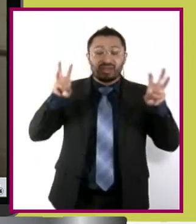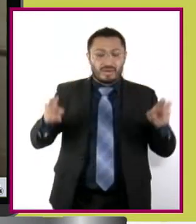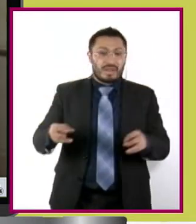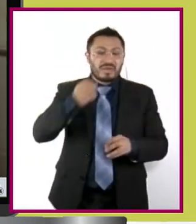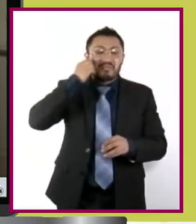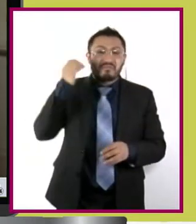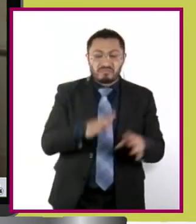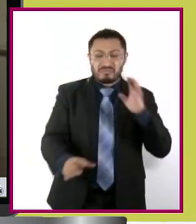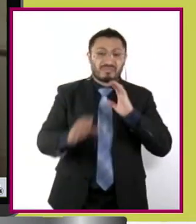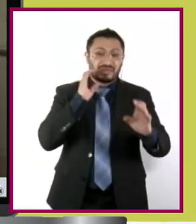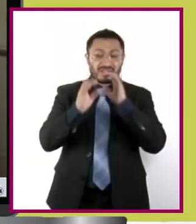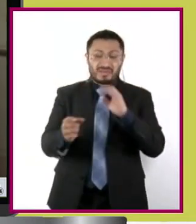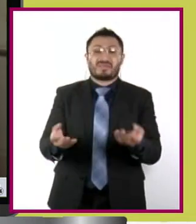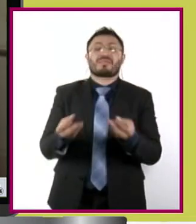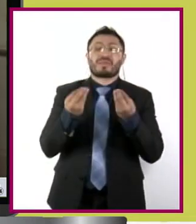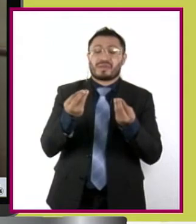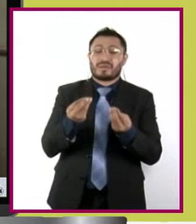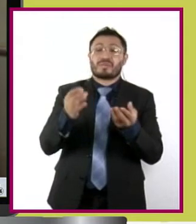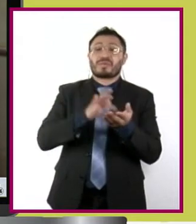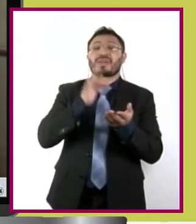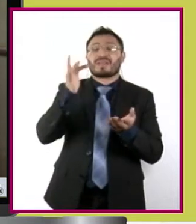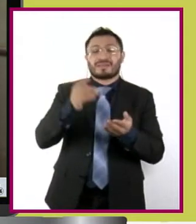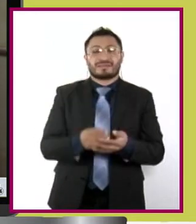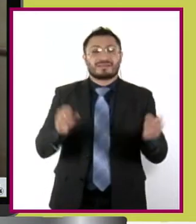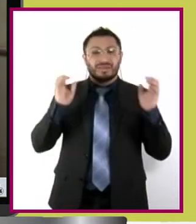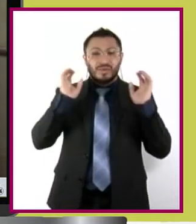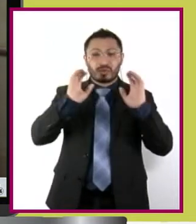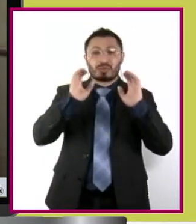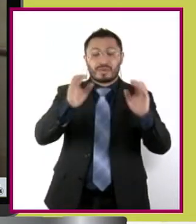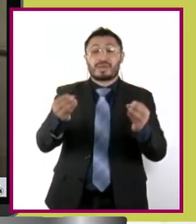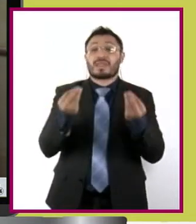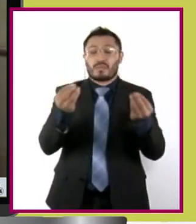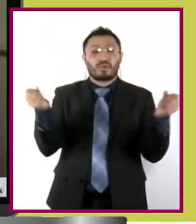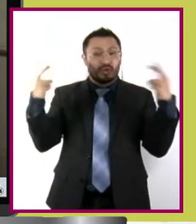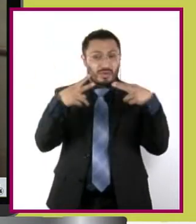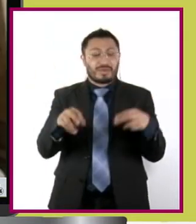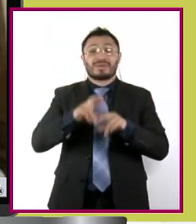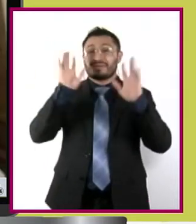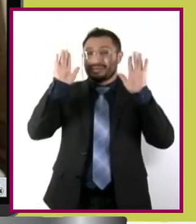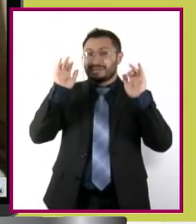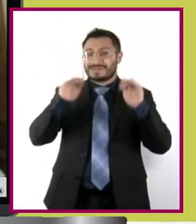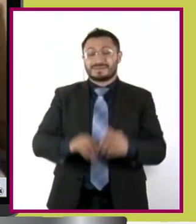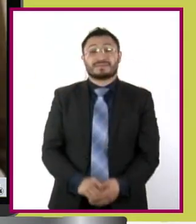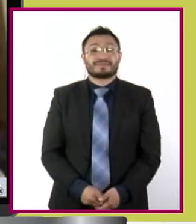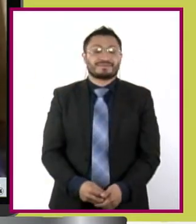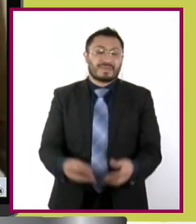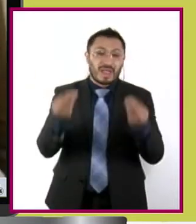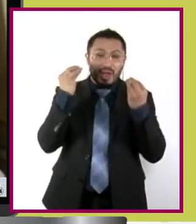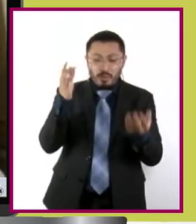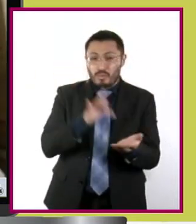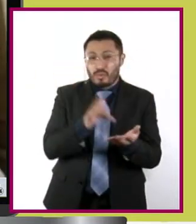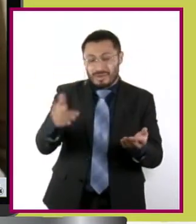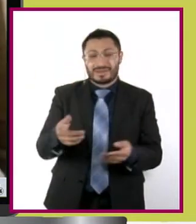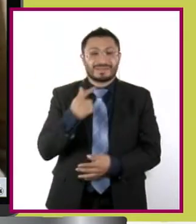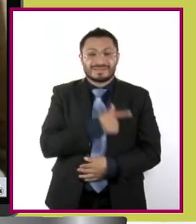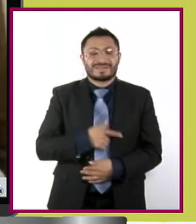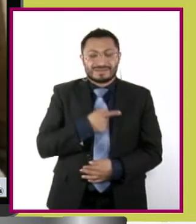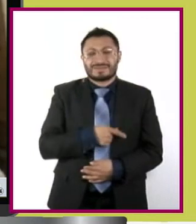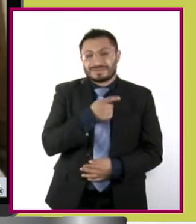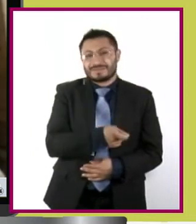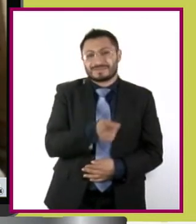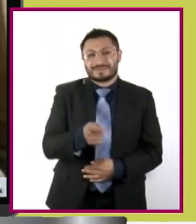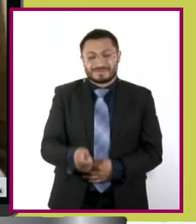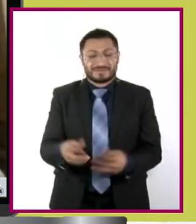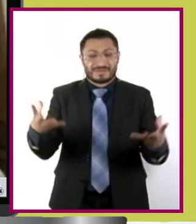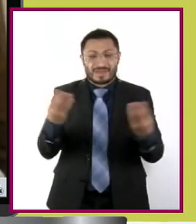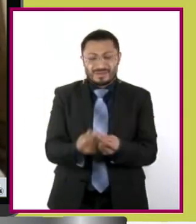padre la conversación. Muchas gracias. Cuídate mucho. Nos vemos. Hasta luego. Ay, pues muchas gracias. Me dio muchísimo gusto